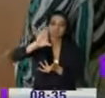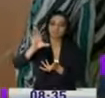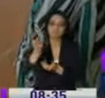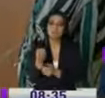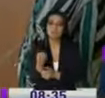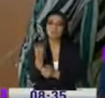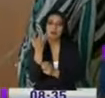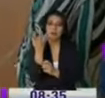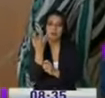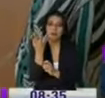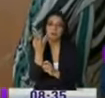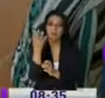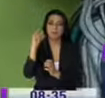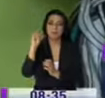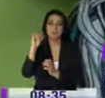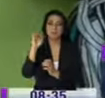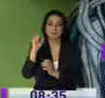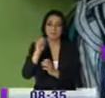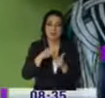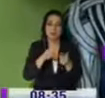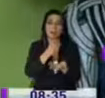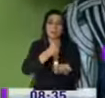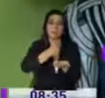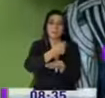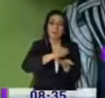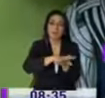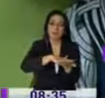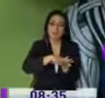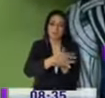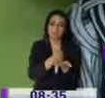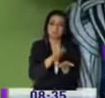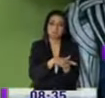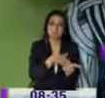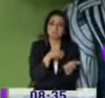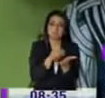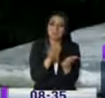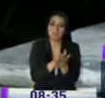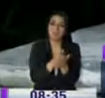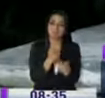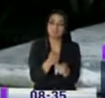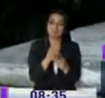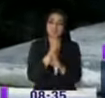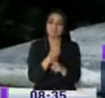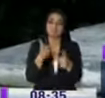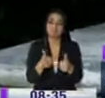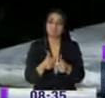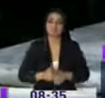y maicena. Y eso es que ya nos dio resultado.